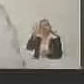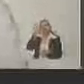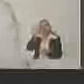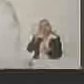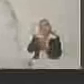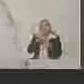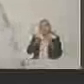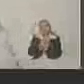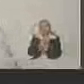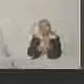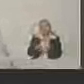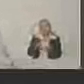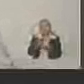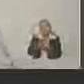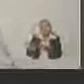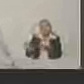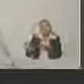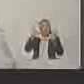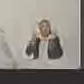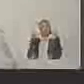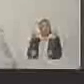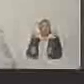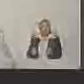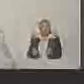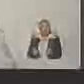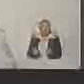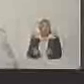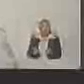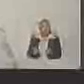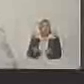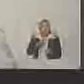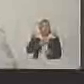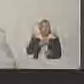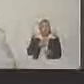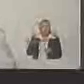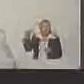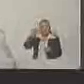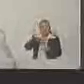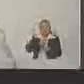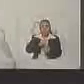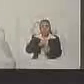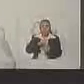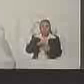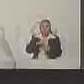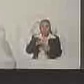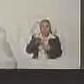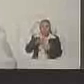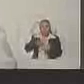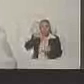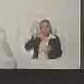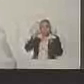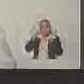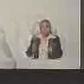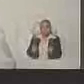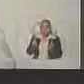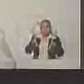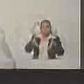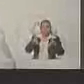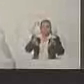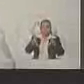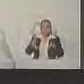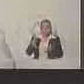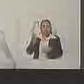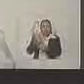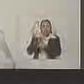parte de la seguridad, parte de mis propuestas, son incrementar la seguridad pública. Haremos convenio con el gobierno del